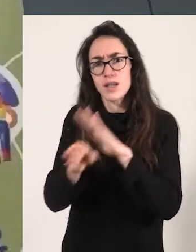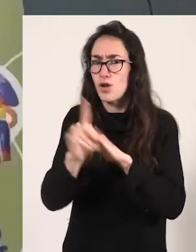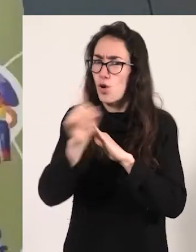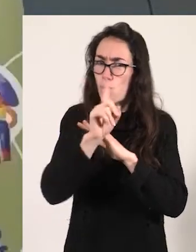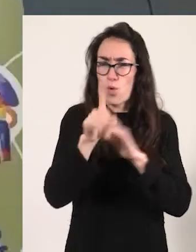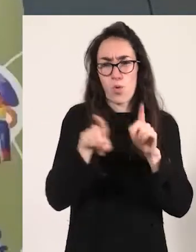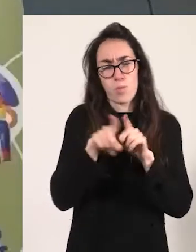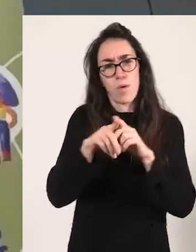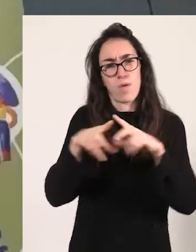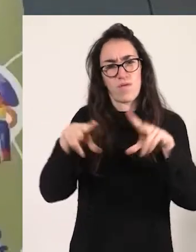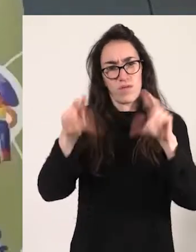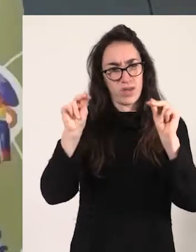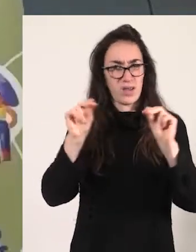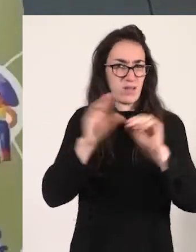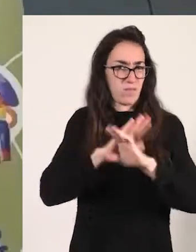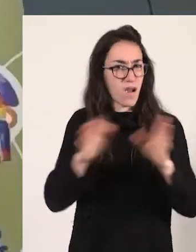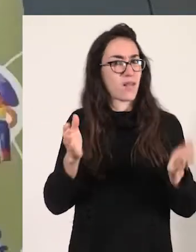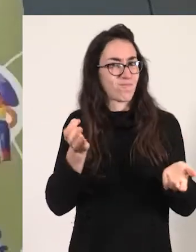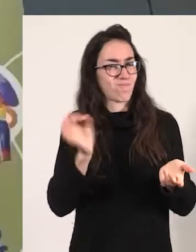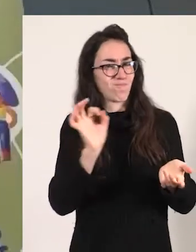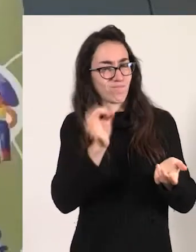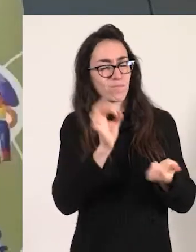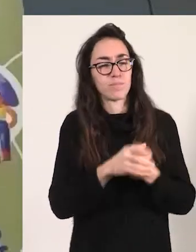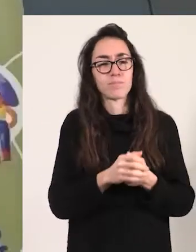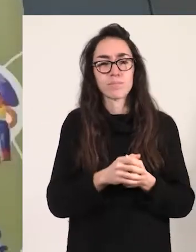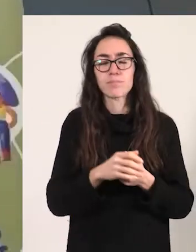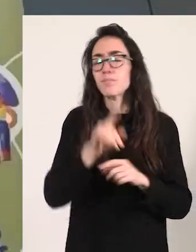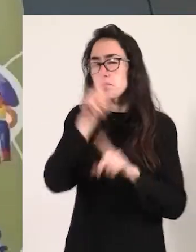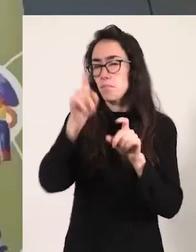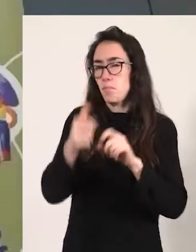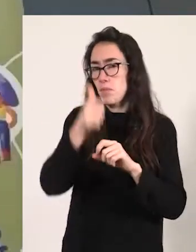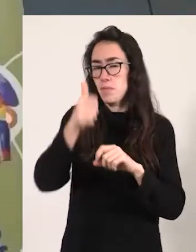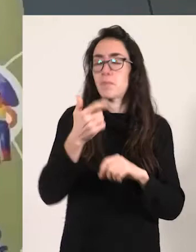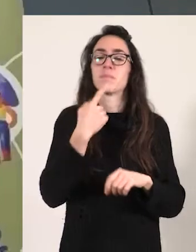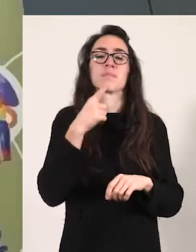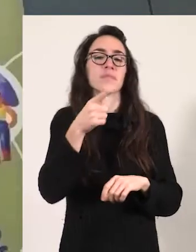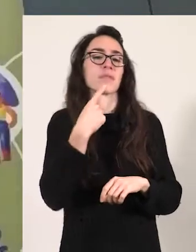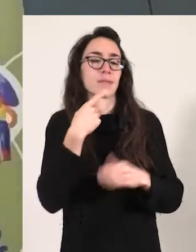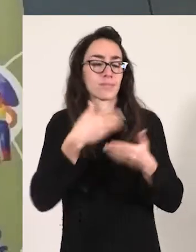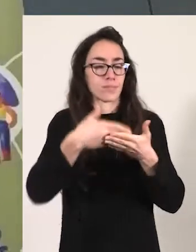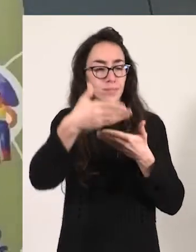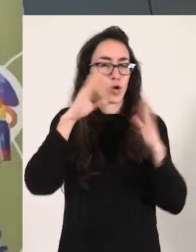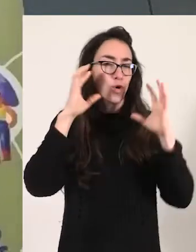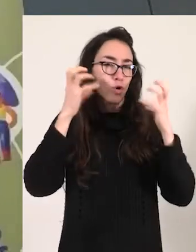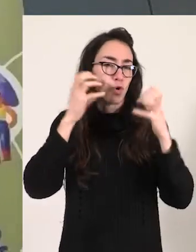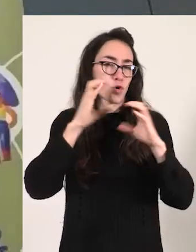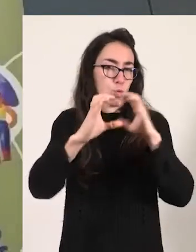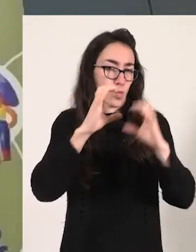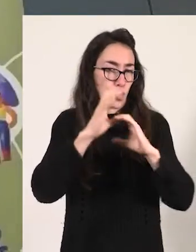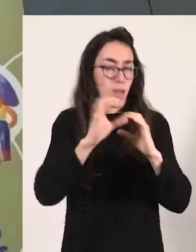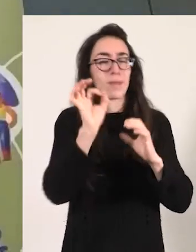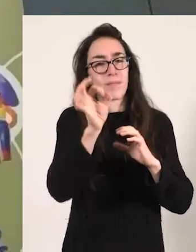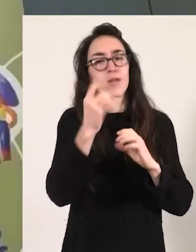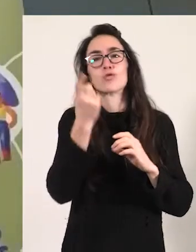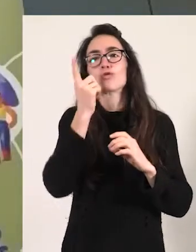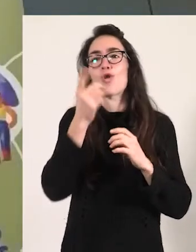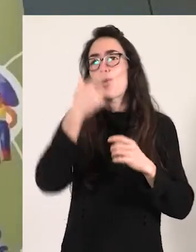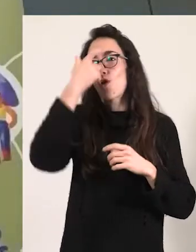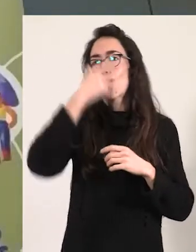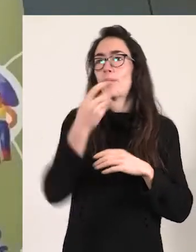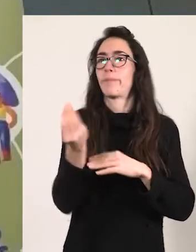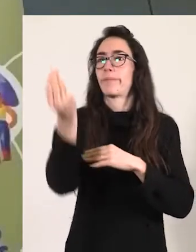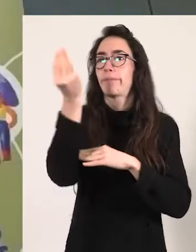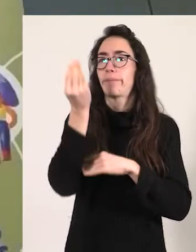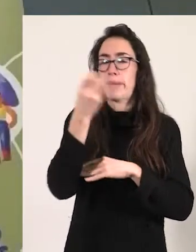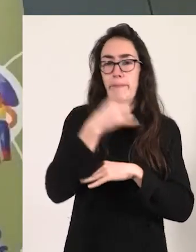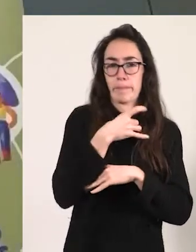construido a base precisamente de repetir y repetir. Más preguntas. Como dices, en la tele y en los medios oficiales solo se ven modelos